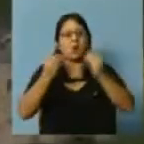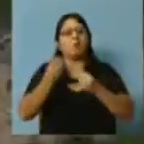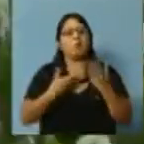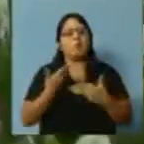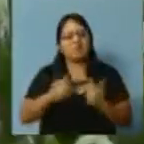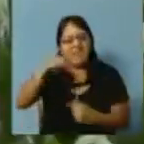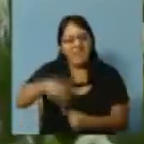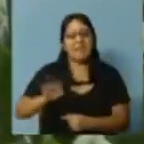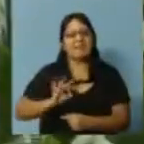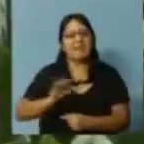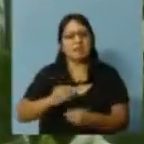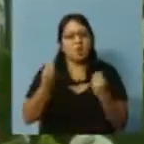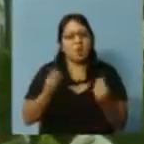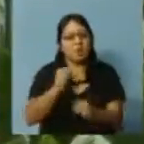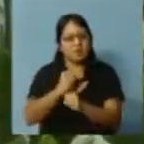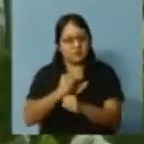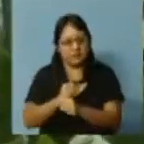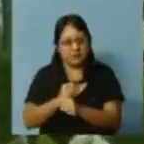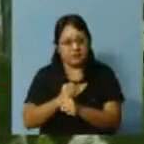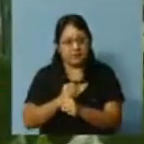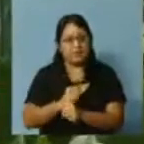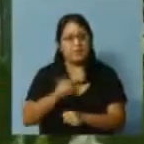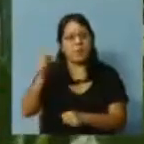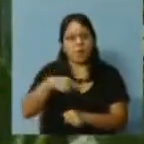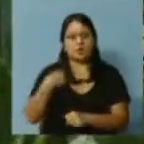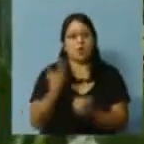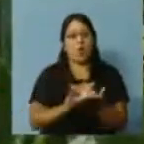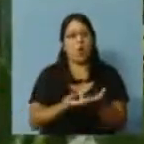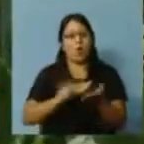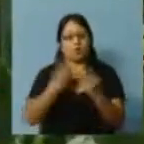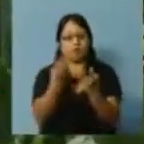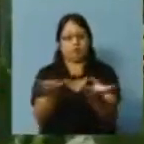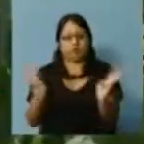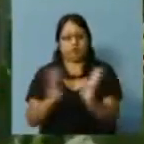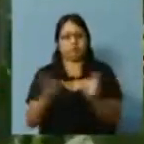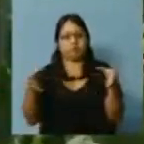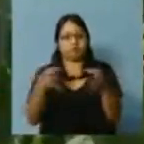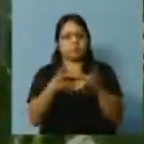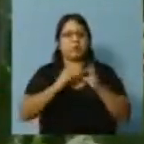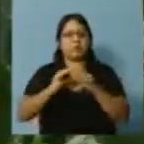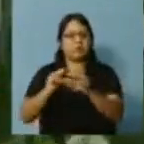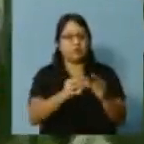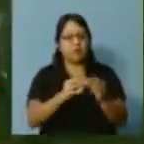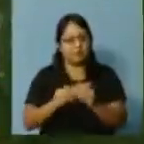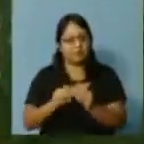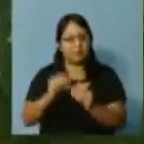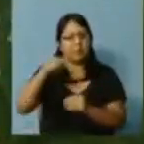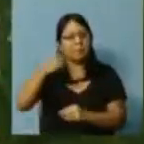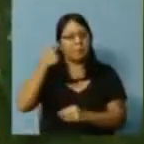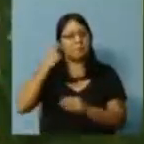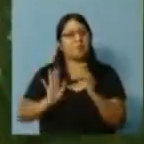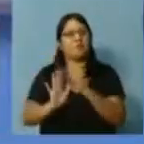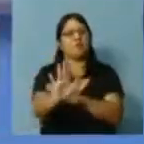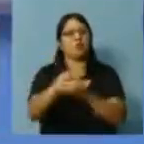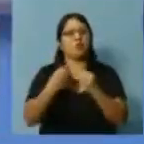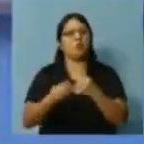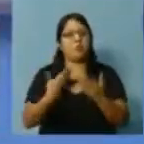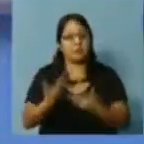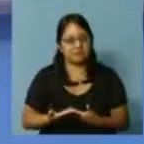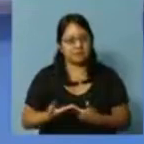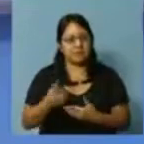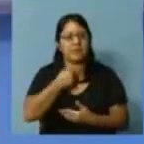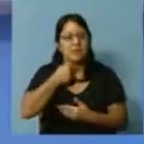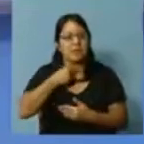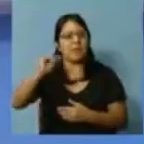este año y para producir creo que tenemos que sentarnos también a ver este futuro que debe ser de la mejor manera posible